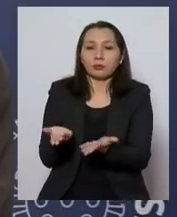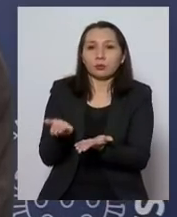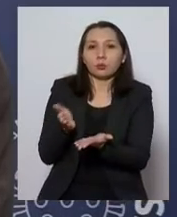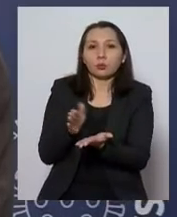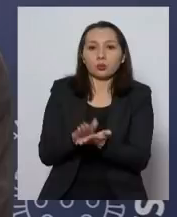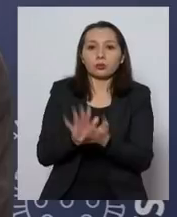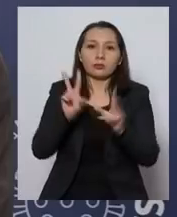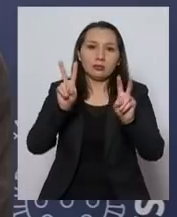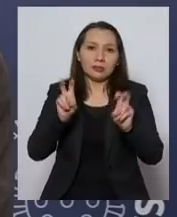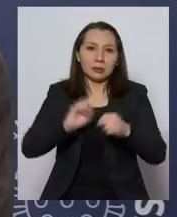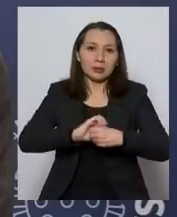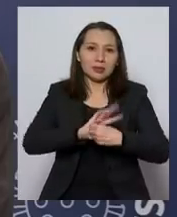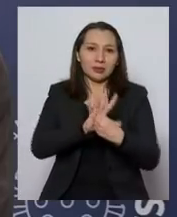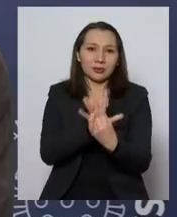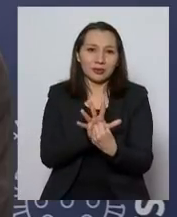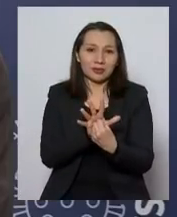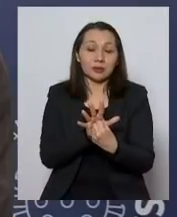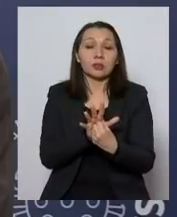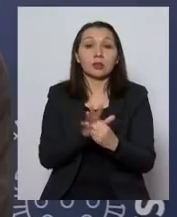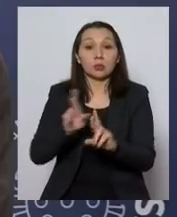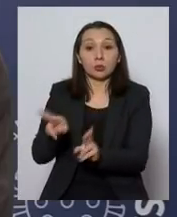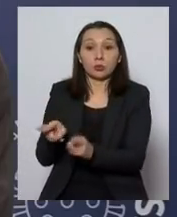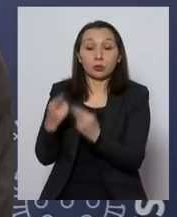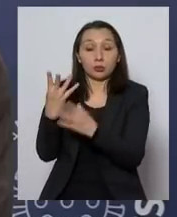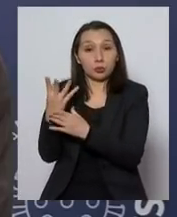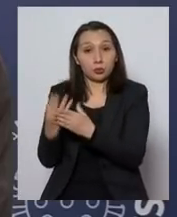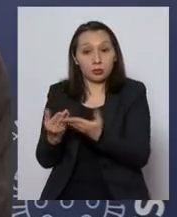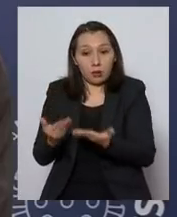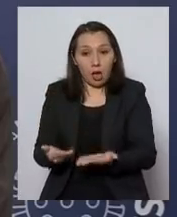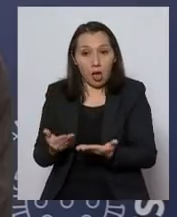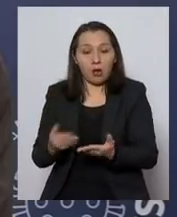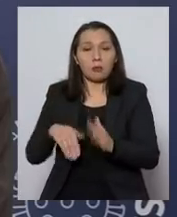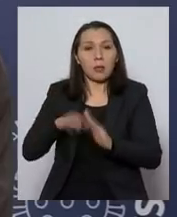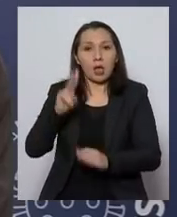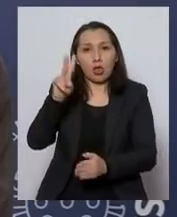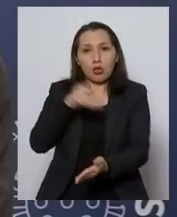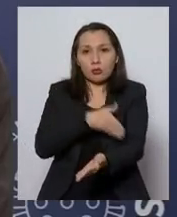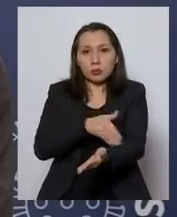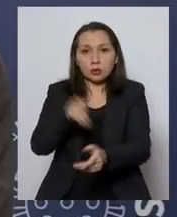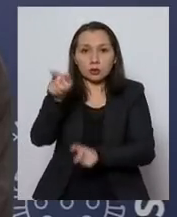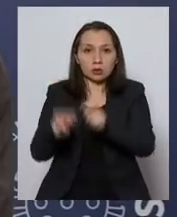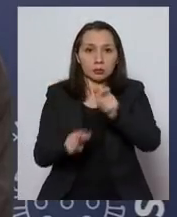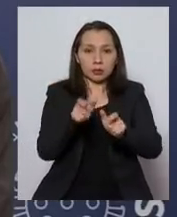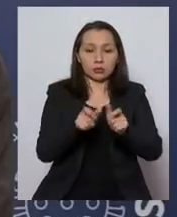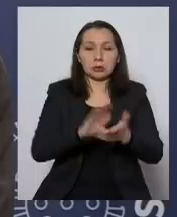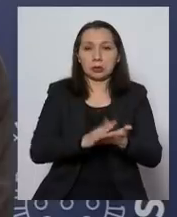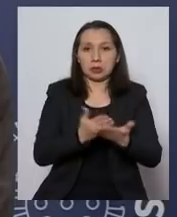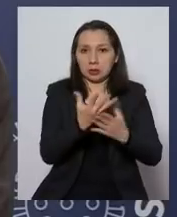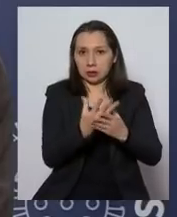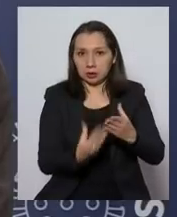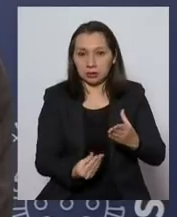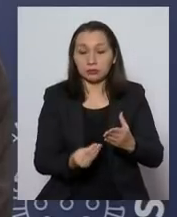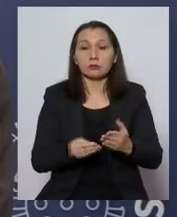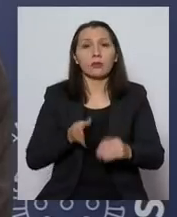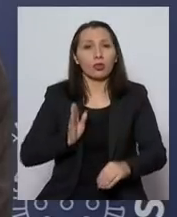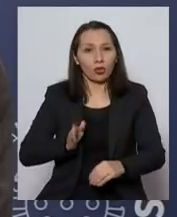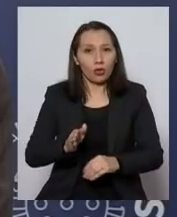fallecido asociadas a este virus. Y se han recuperado al día de hoy más de 2 millones de personas. Siguen